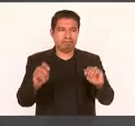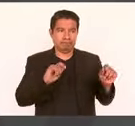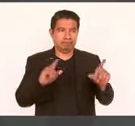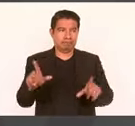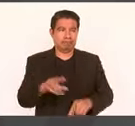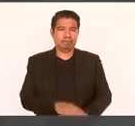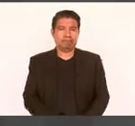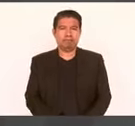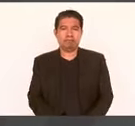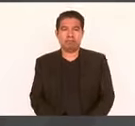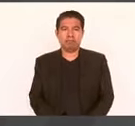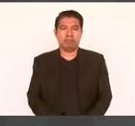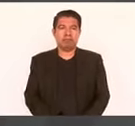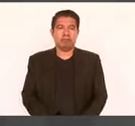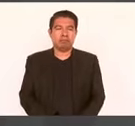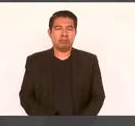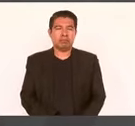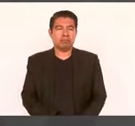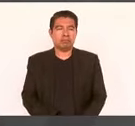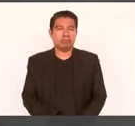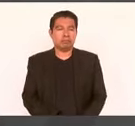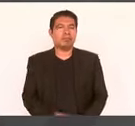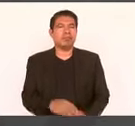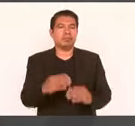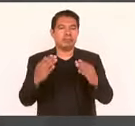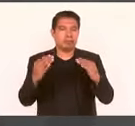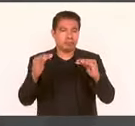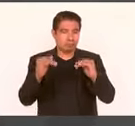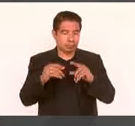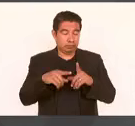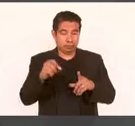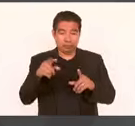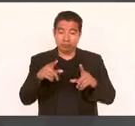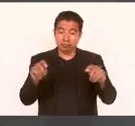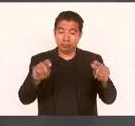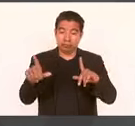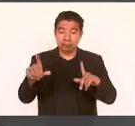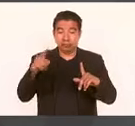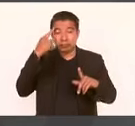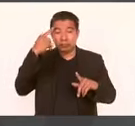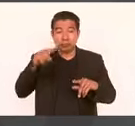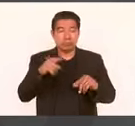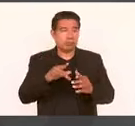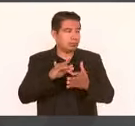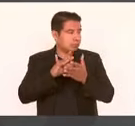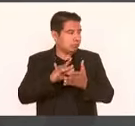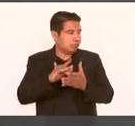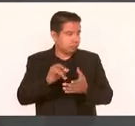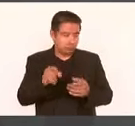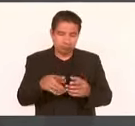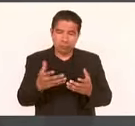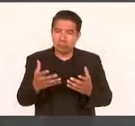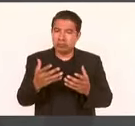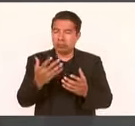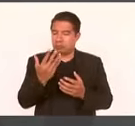favor. Estos recursos se han destinado a la entrega de apoyos para más